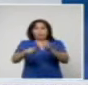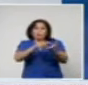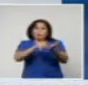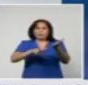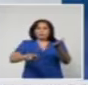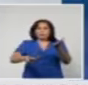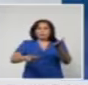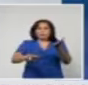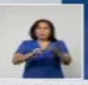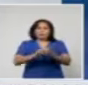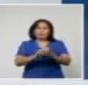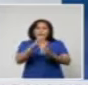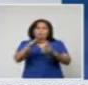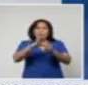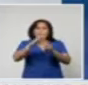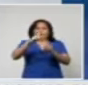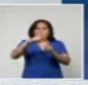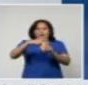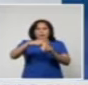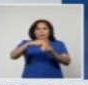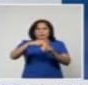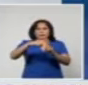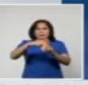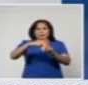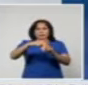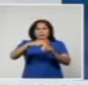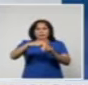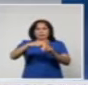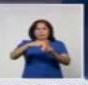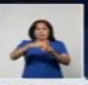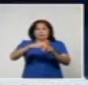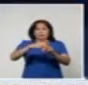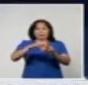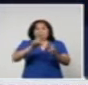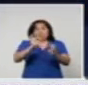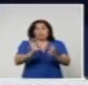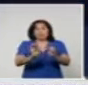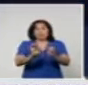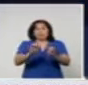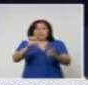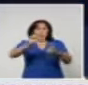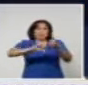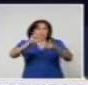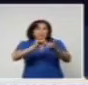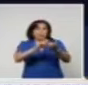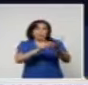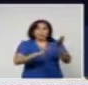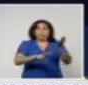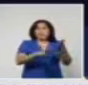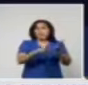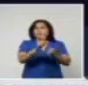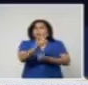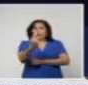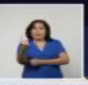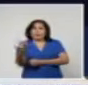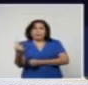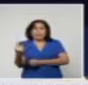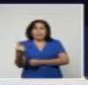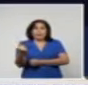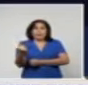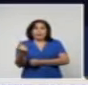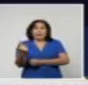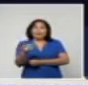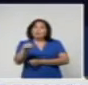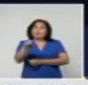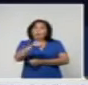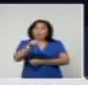provincia de Guantánamo. Con este comportamiento por provincias, por territorio, ustedes se